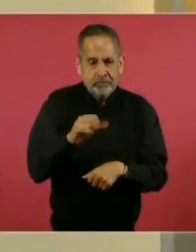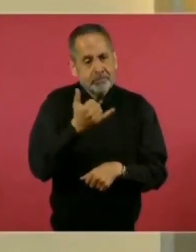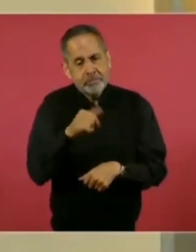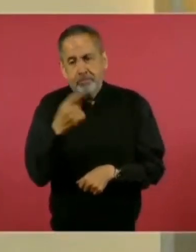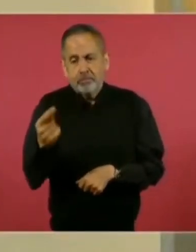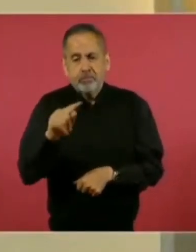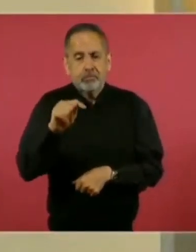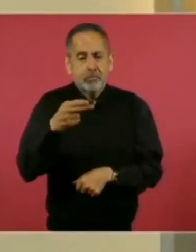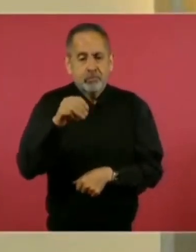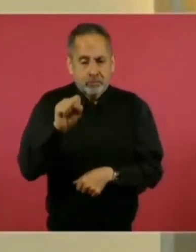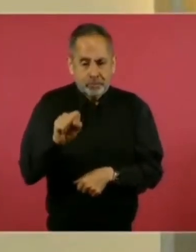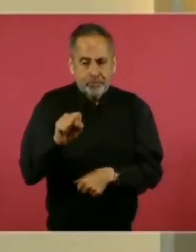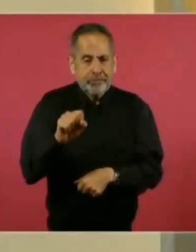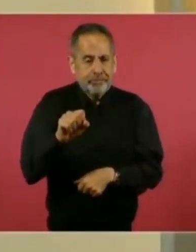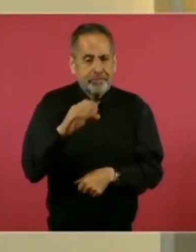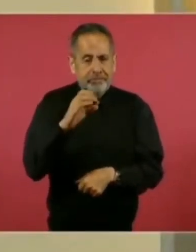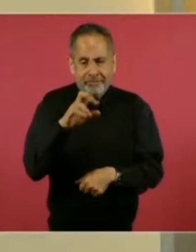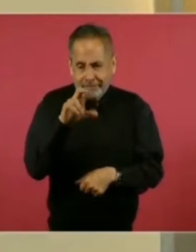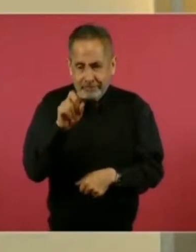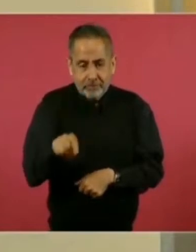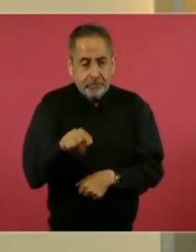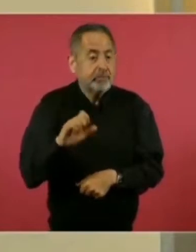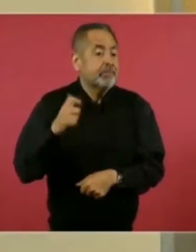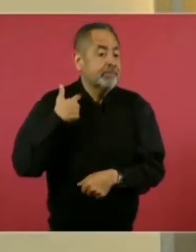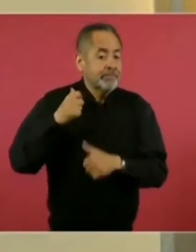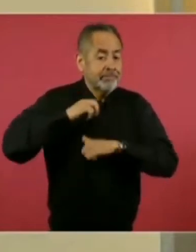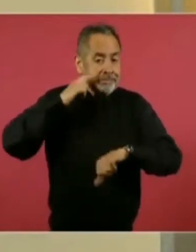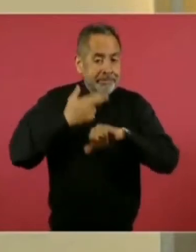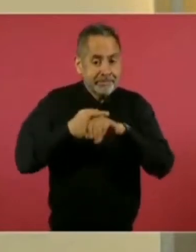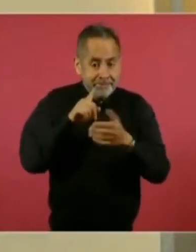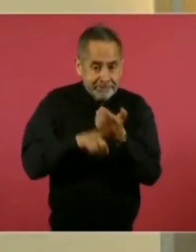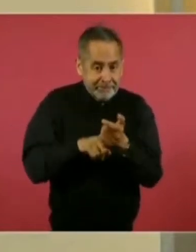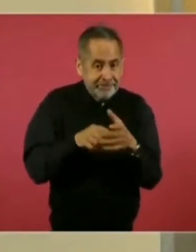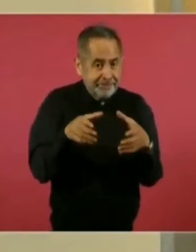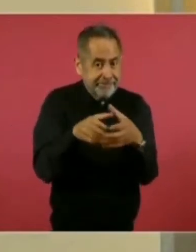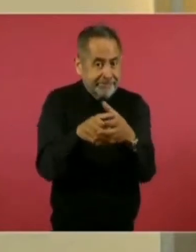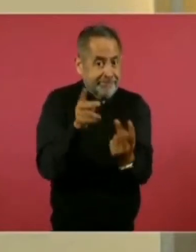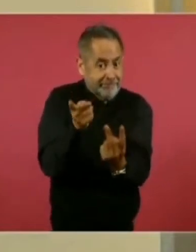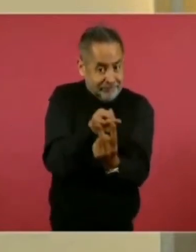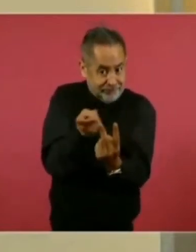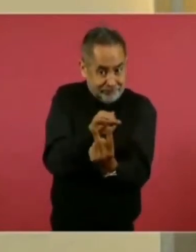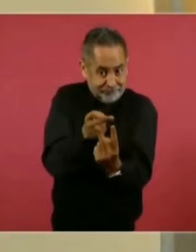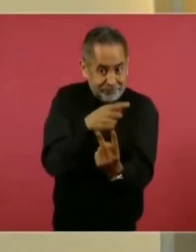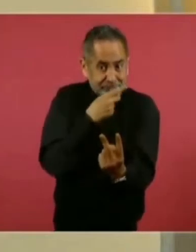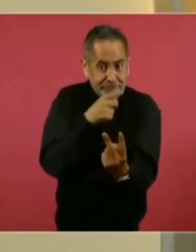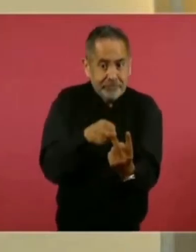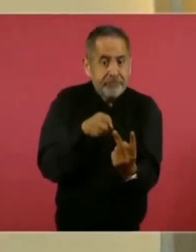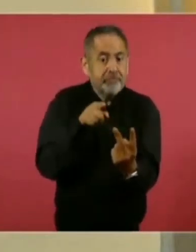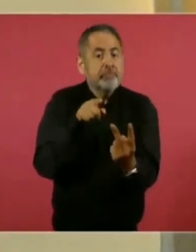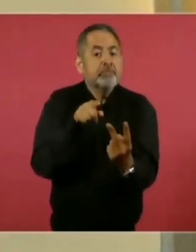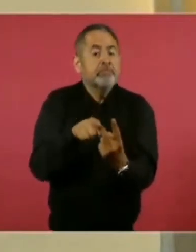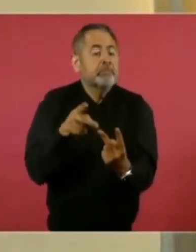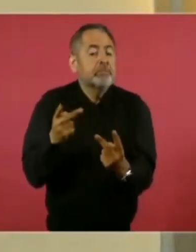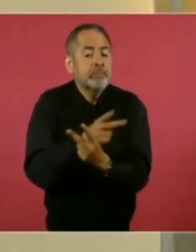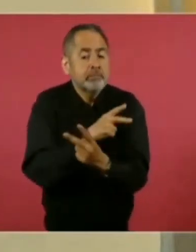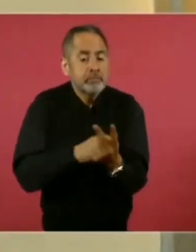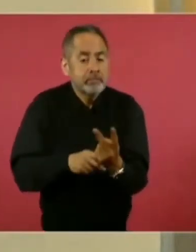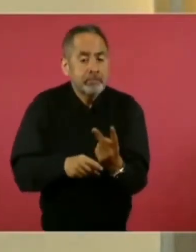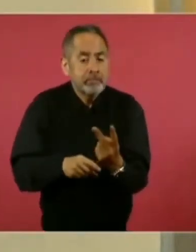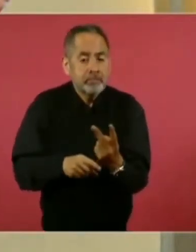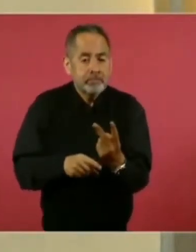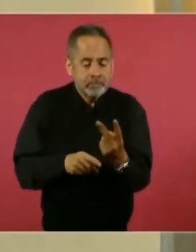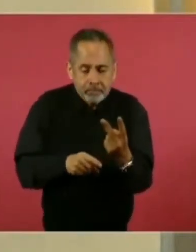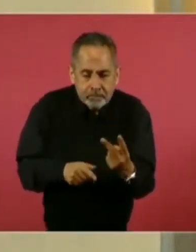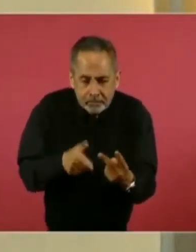Herón, extitular de la Agencia de Investigación Criminal. Dicha conclusión fue